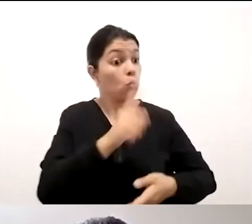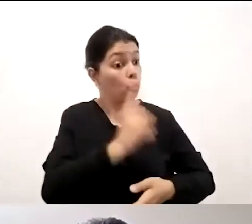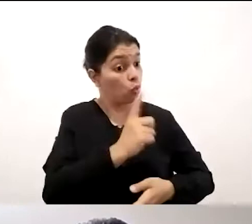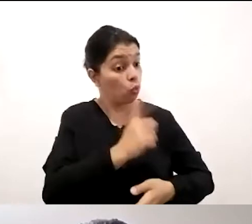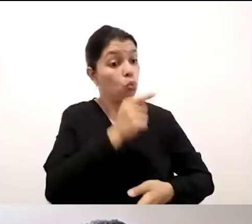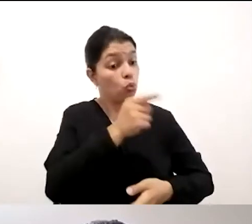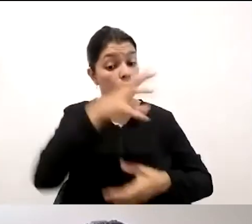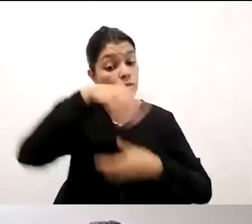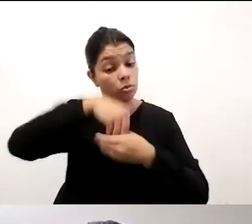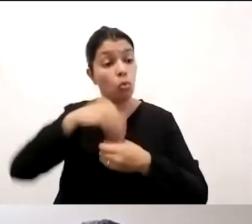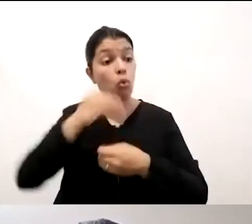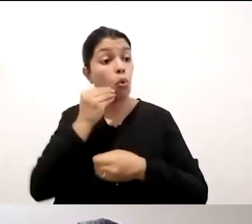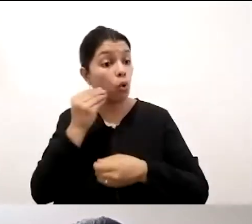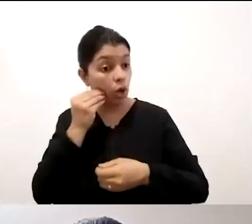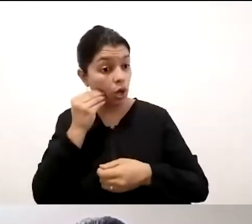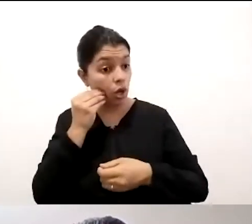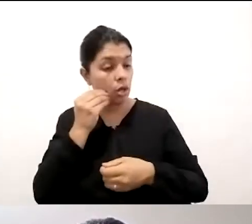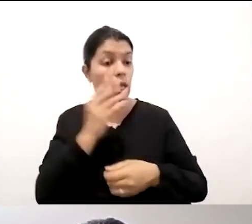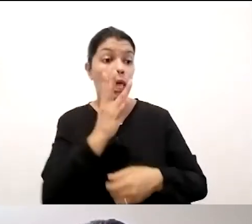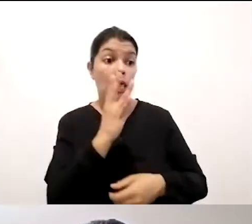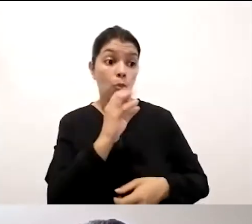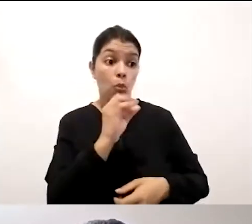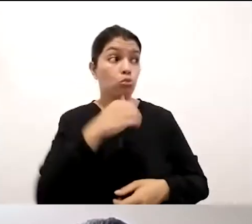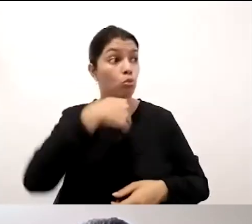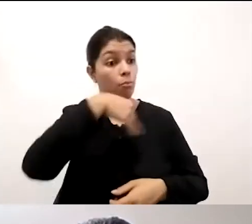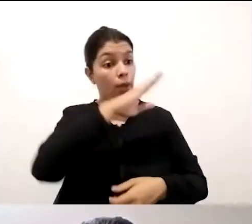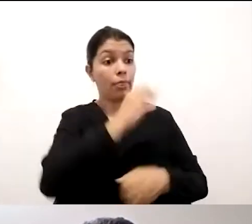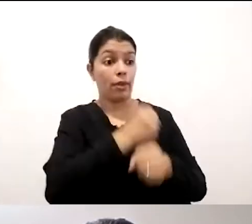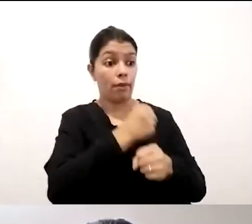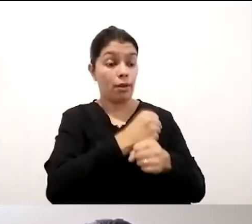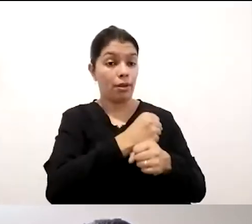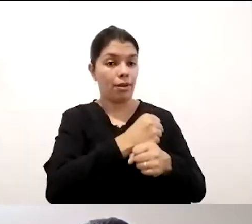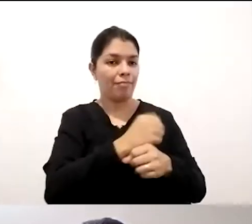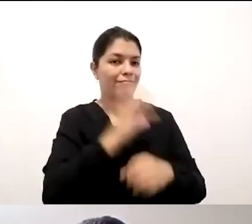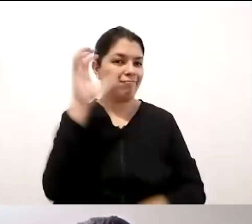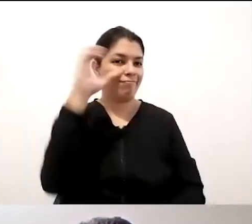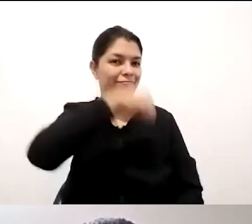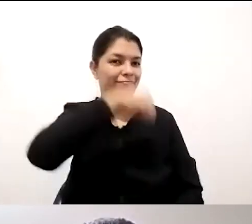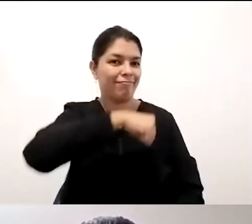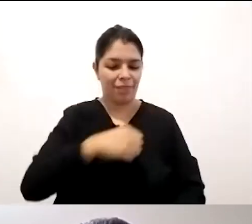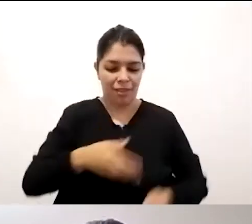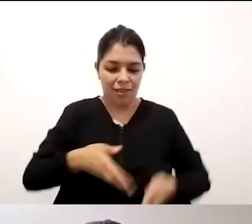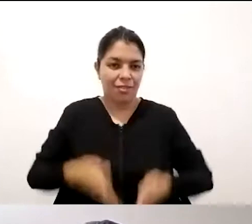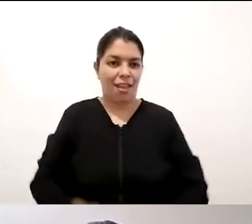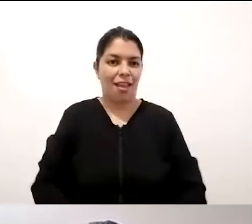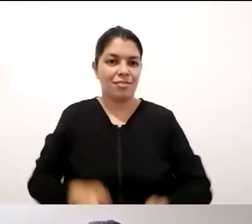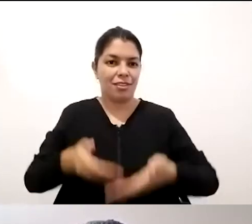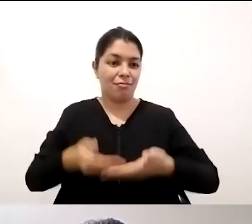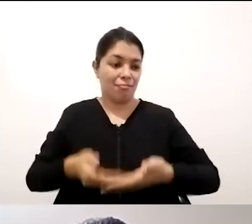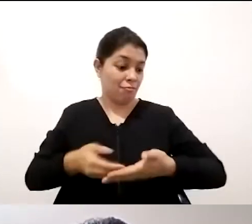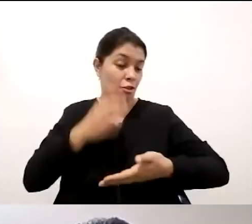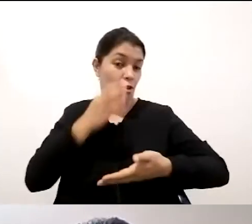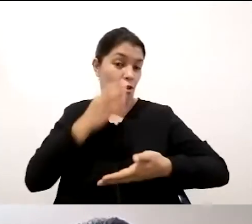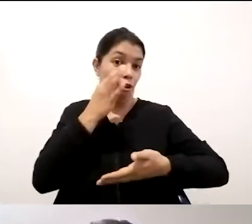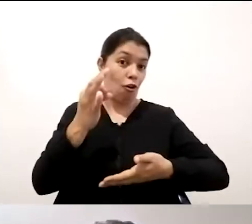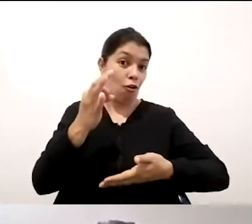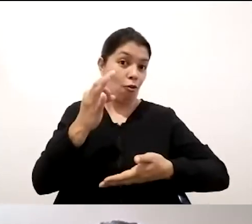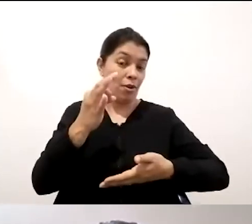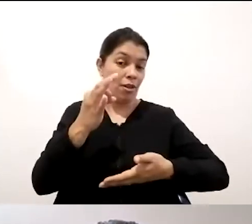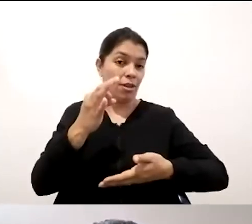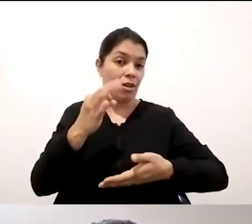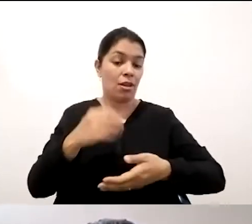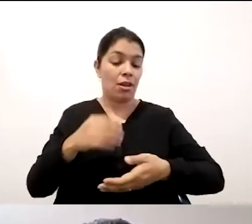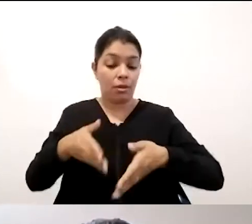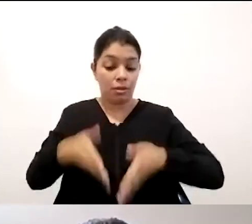suministros. En resumen, no se nace siendo mujer u hombre, sino que se aprende de acuerdo con